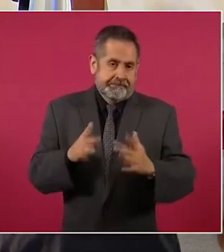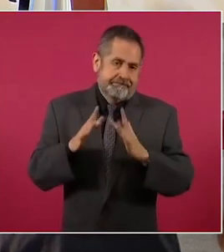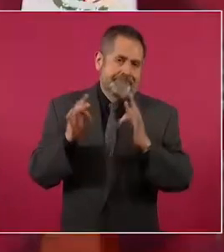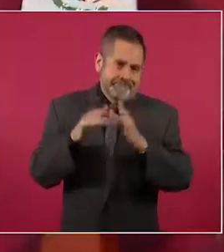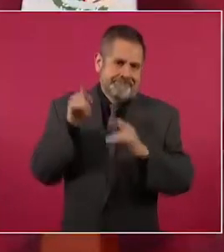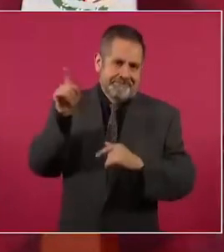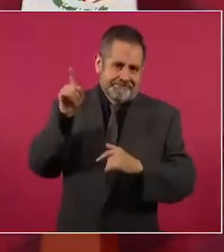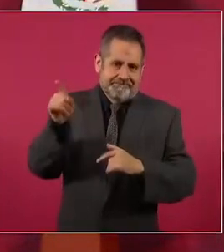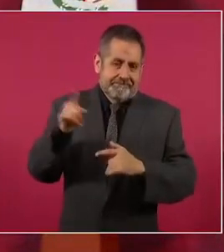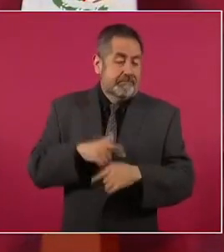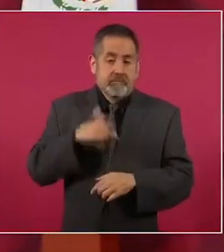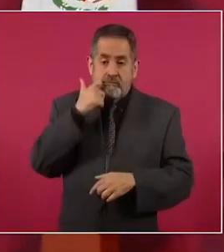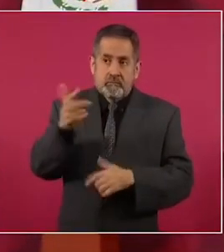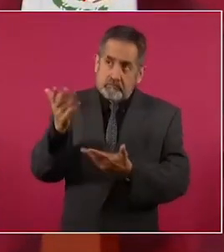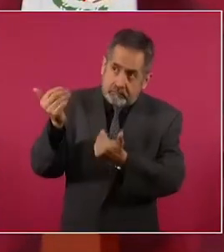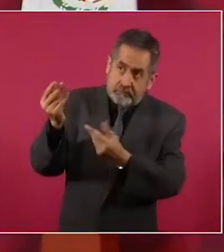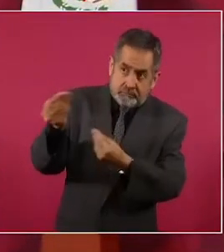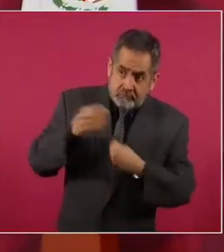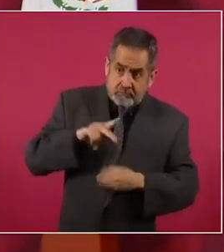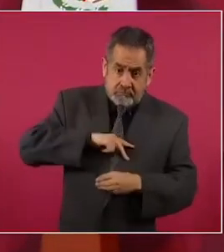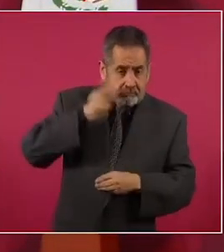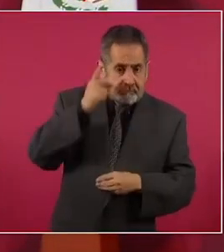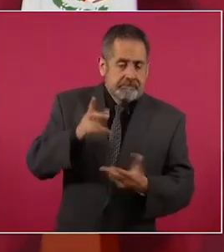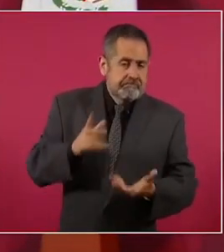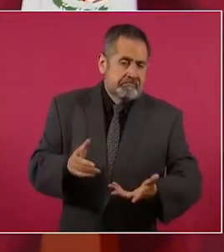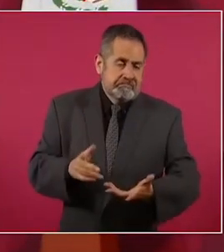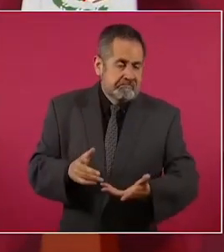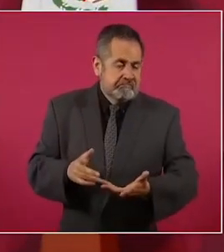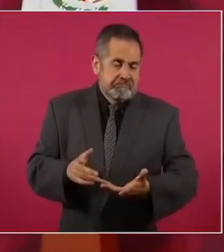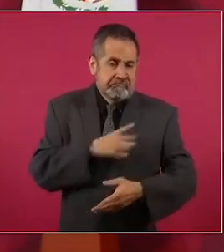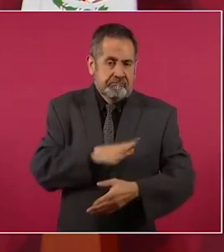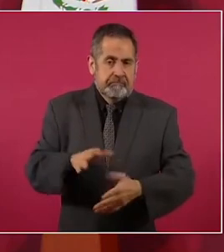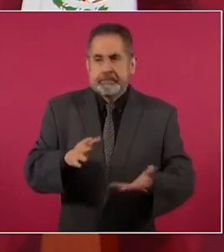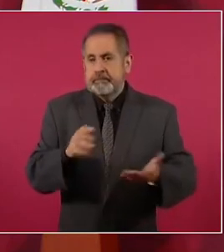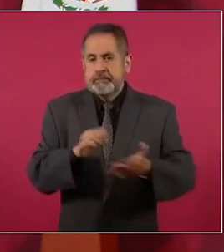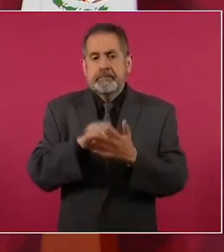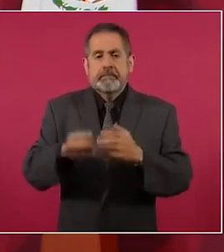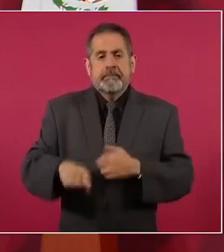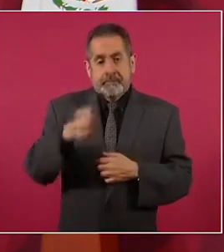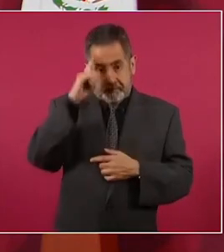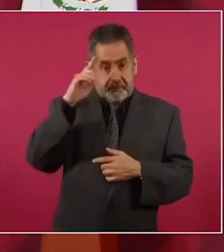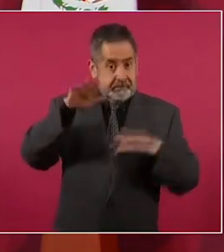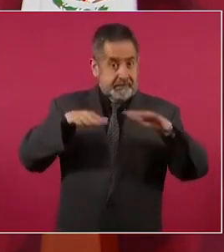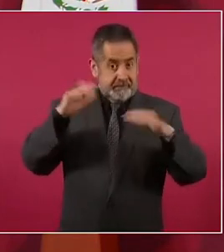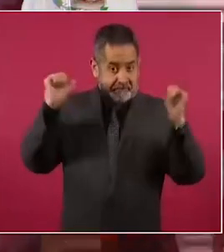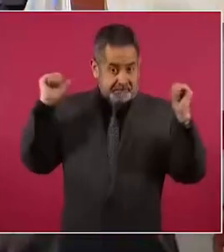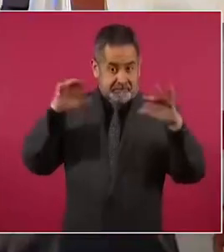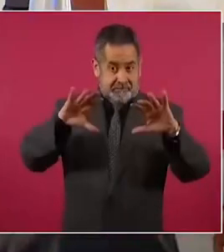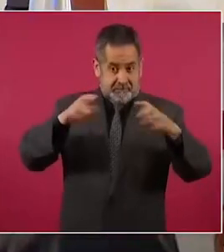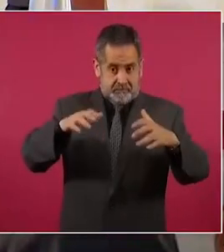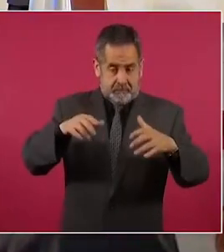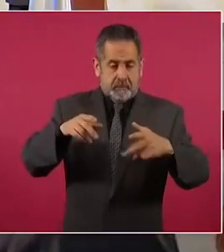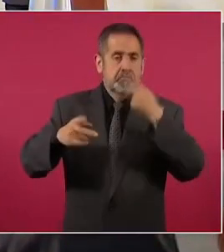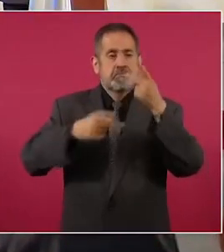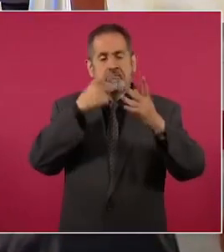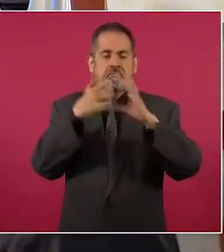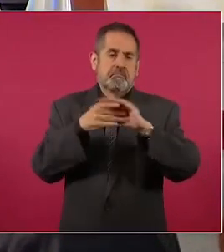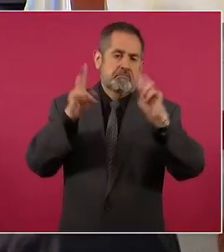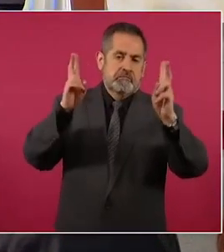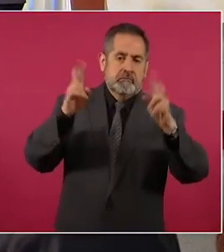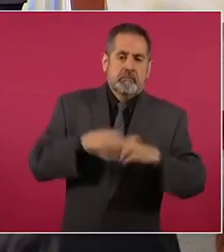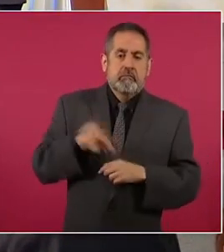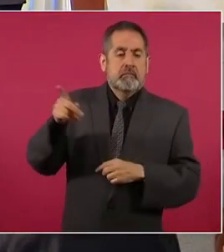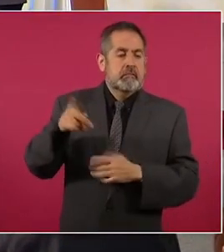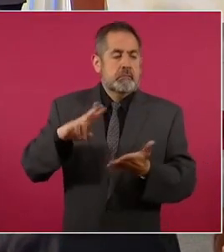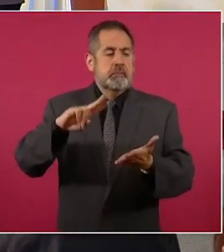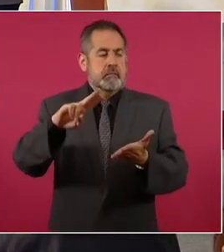No quieren, por ejemplo, en congresos donde se toca el tema, no